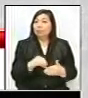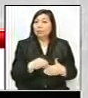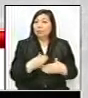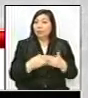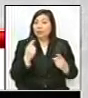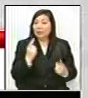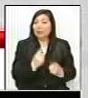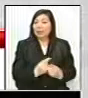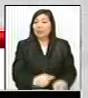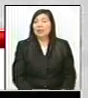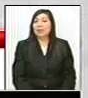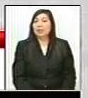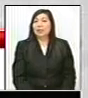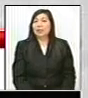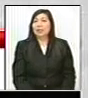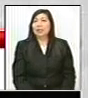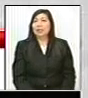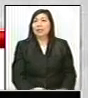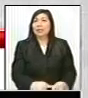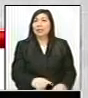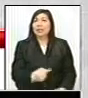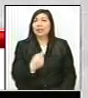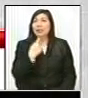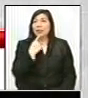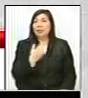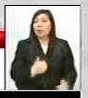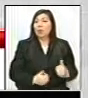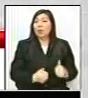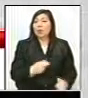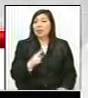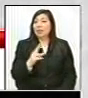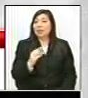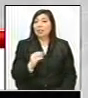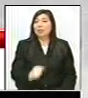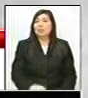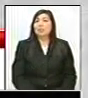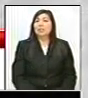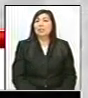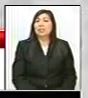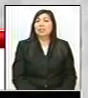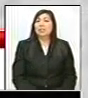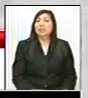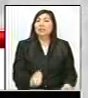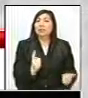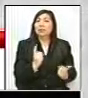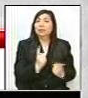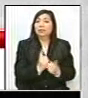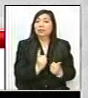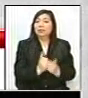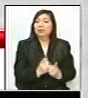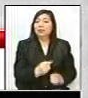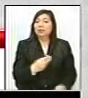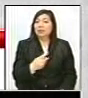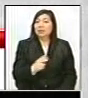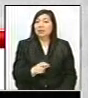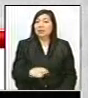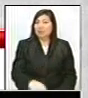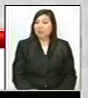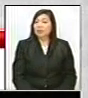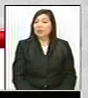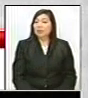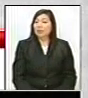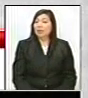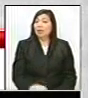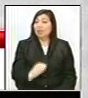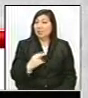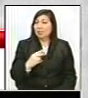este objetivo, refiriéndose a la ratificación, Walter Ríos, mientras se encontraba con Hinostroza Pariachi y